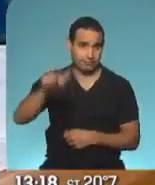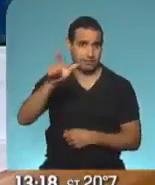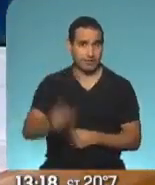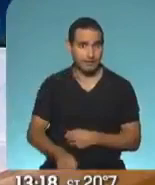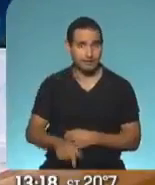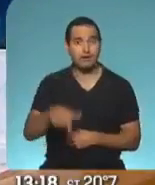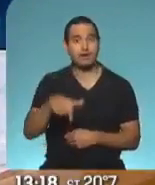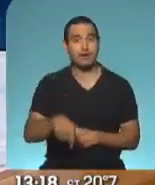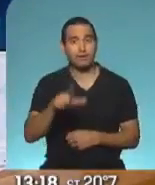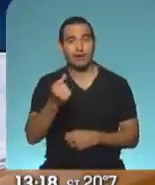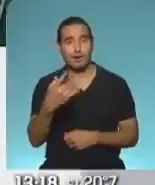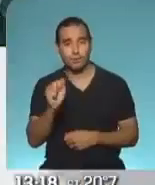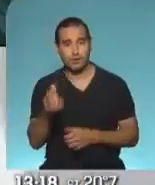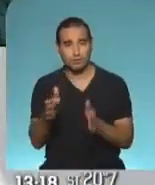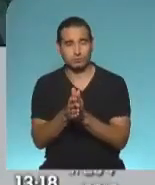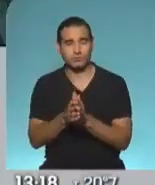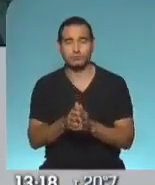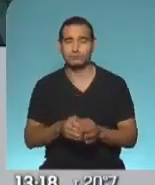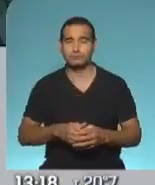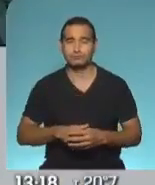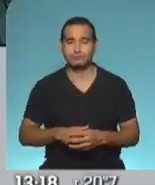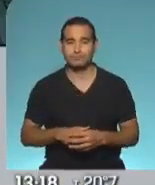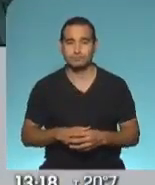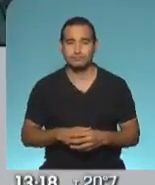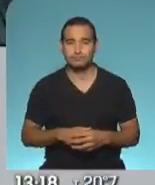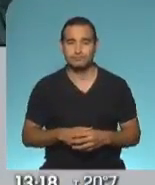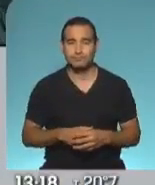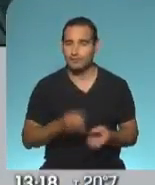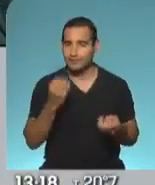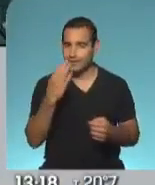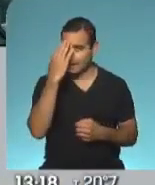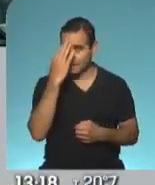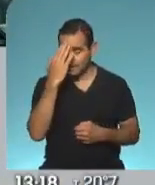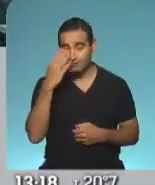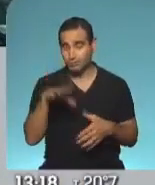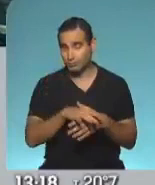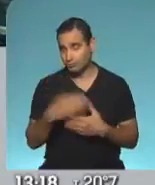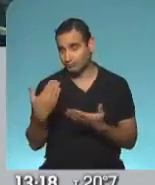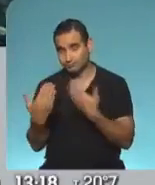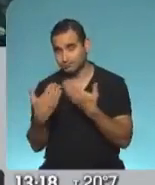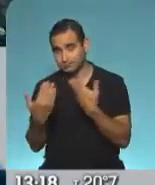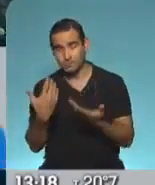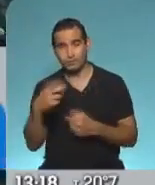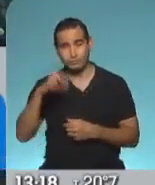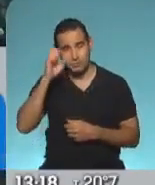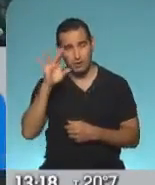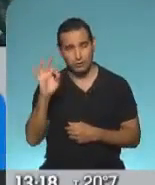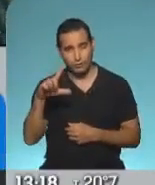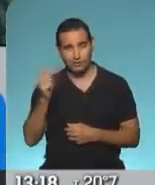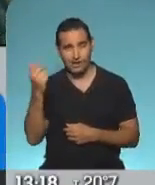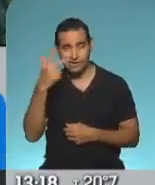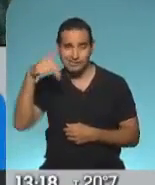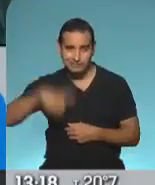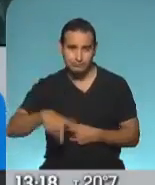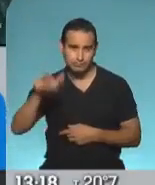nuestra compañera Laura Maiocchi con él. Laura, ¿cómo estás? ¿Cómo te va, Alejandro? Estábamos conversando con Pedro Can, recordemos, de